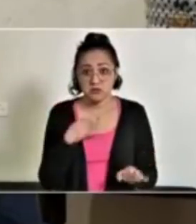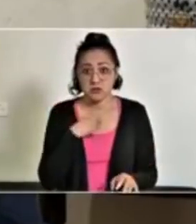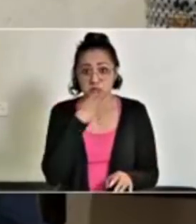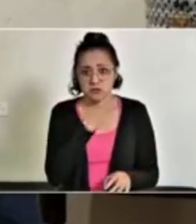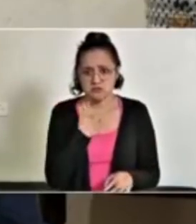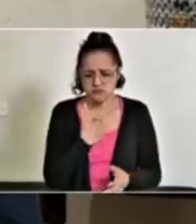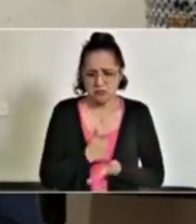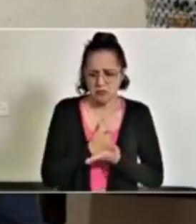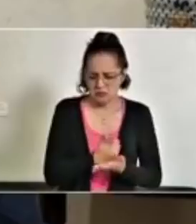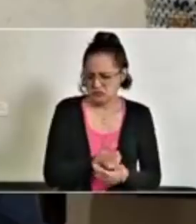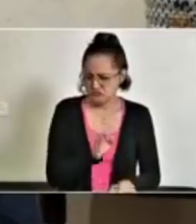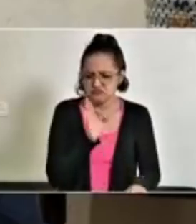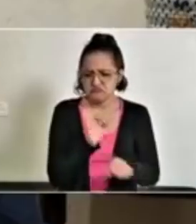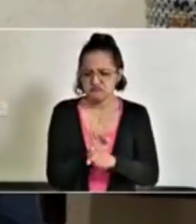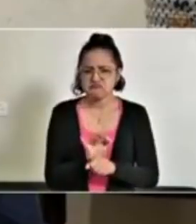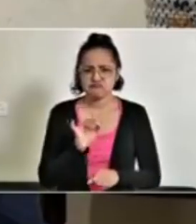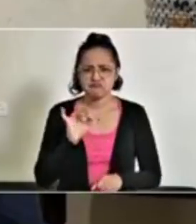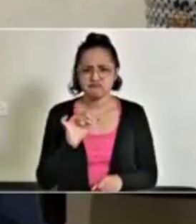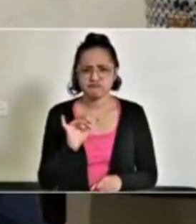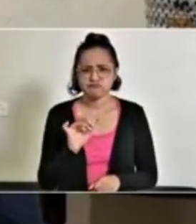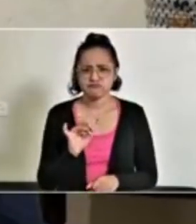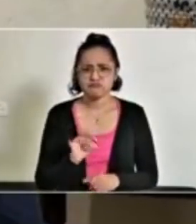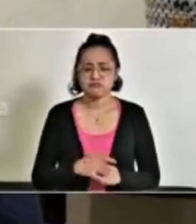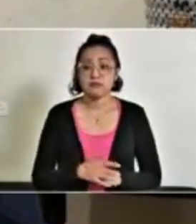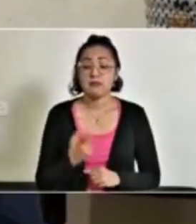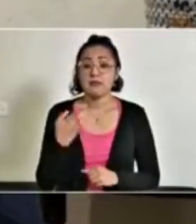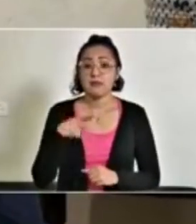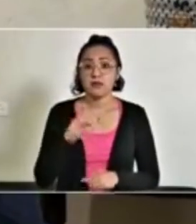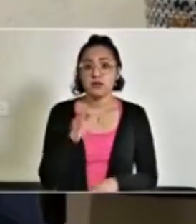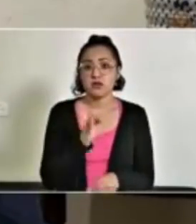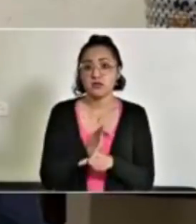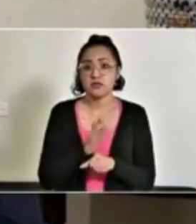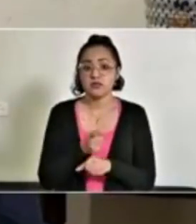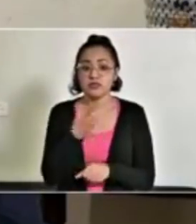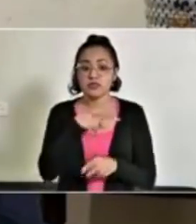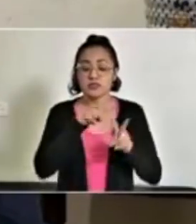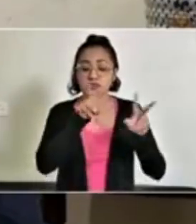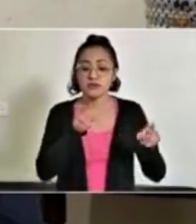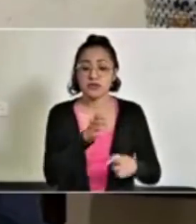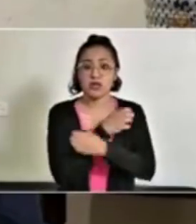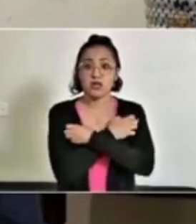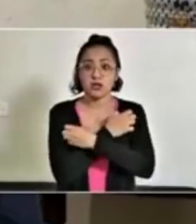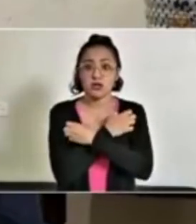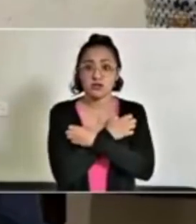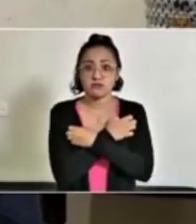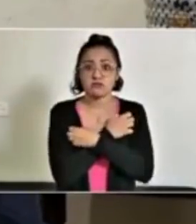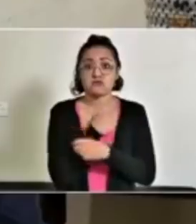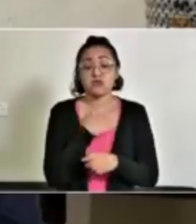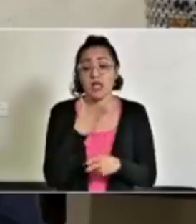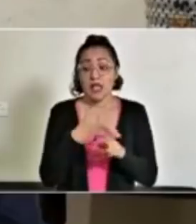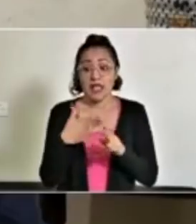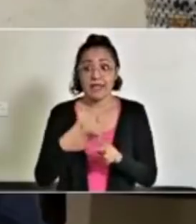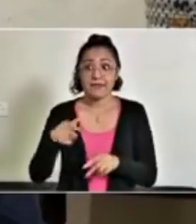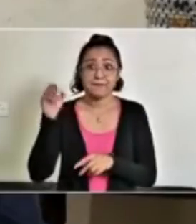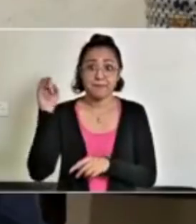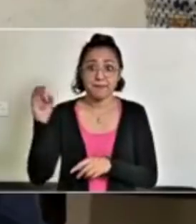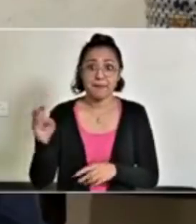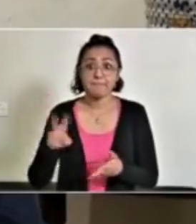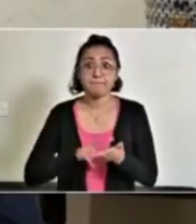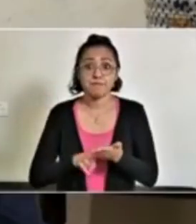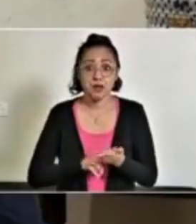respaldó en todo sí pero yo en el tema educativo hasta que está en verde